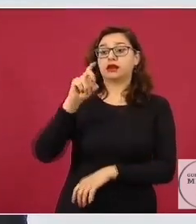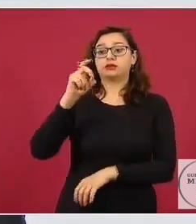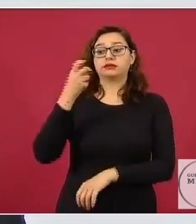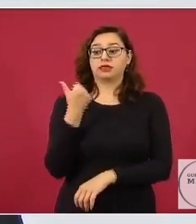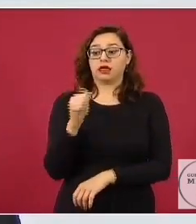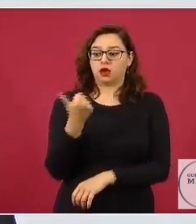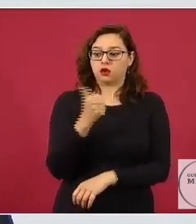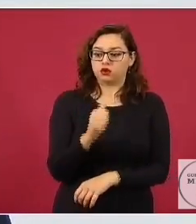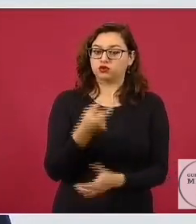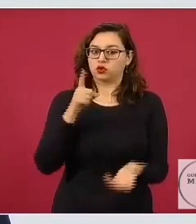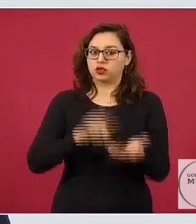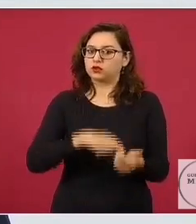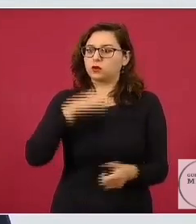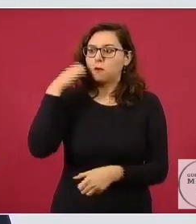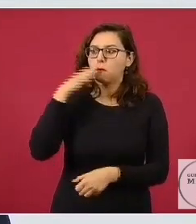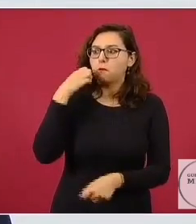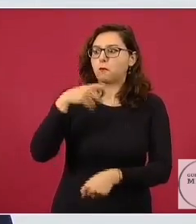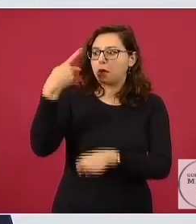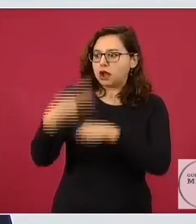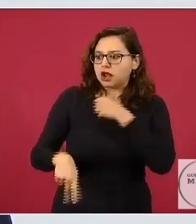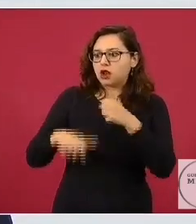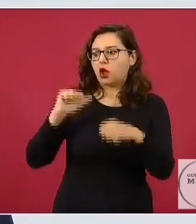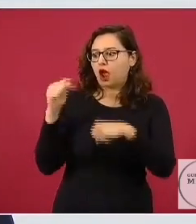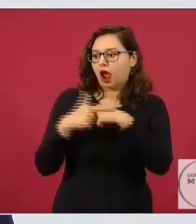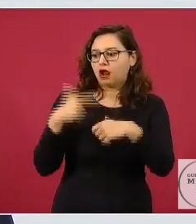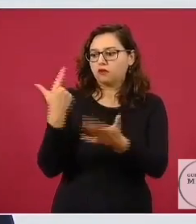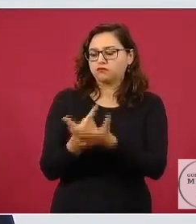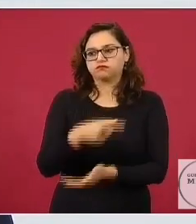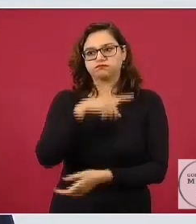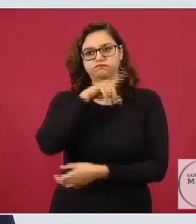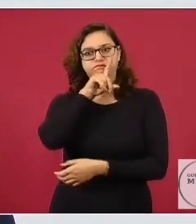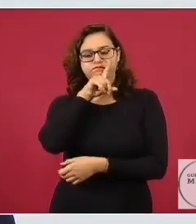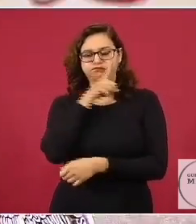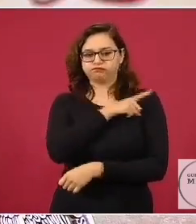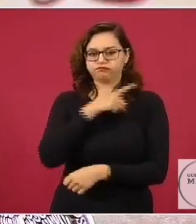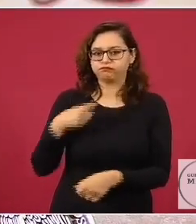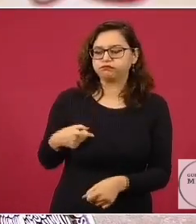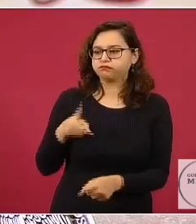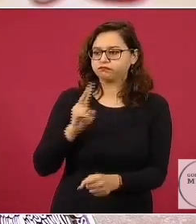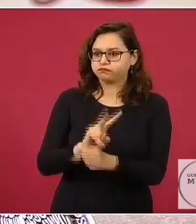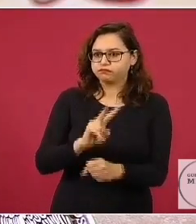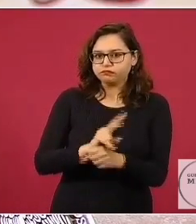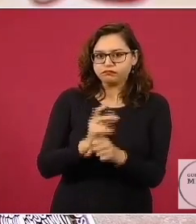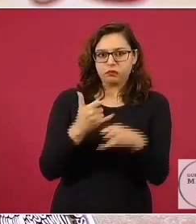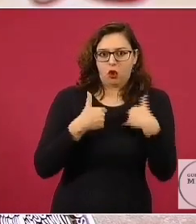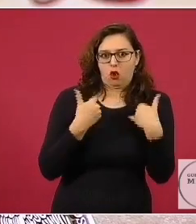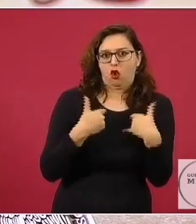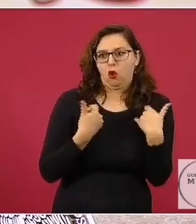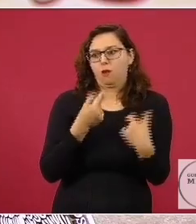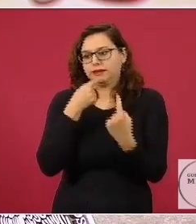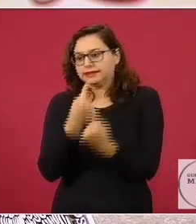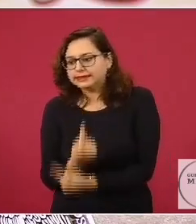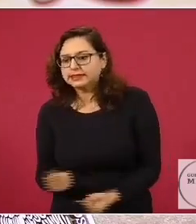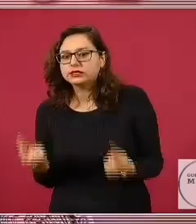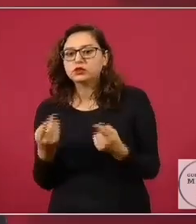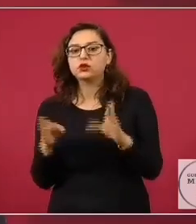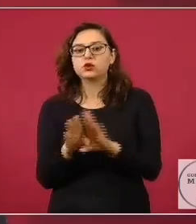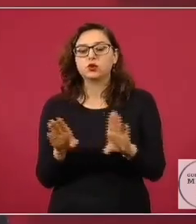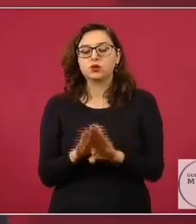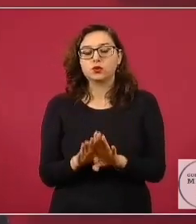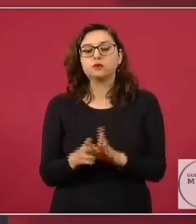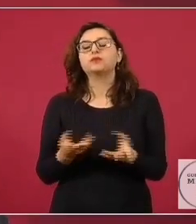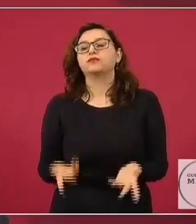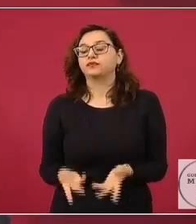que no corrieran un peligro particular nuestras juventudes e infancias. Y pudimos constatar que del 30 de